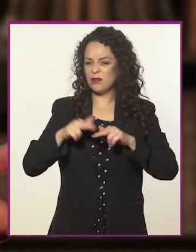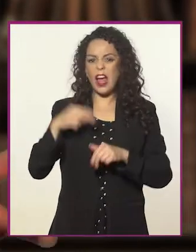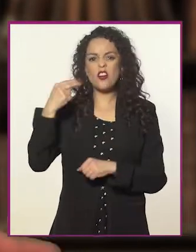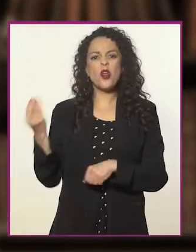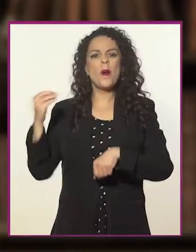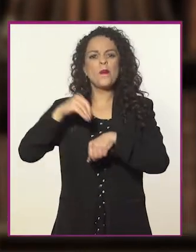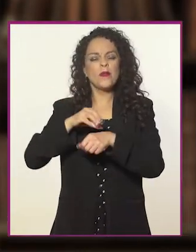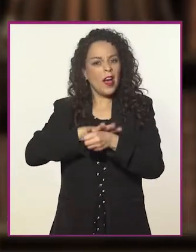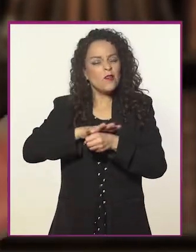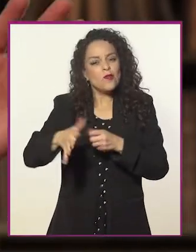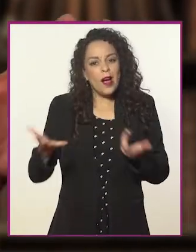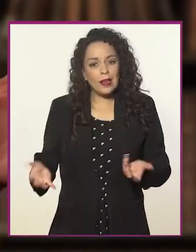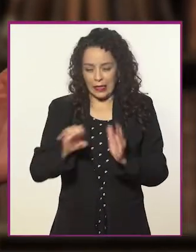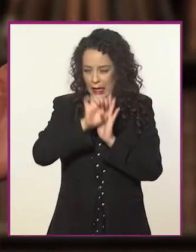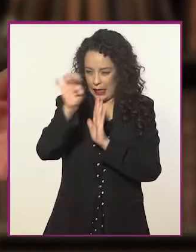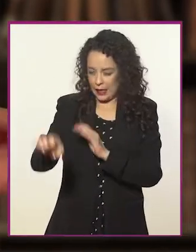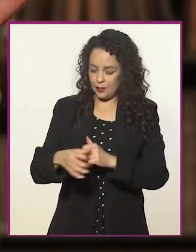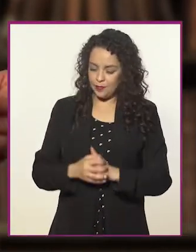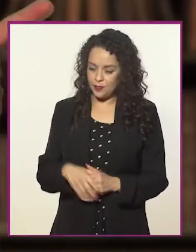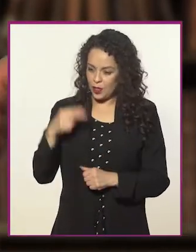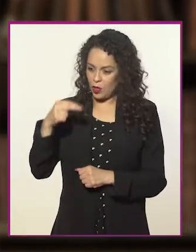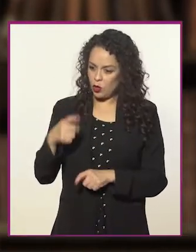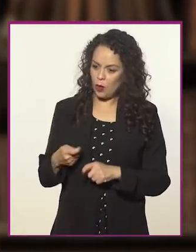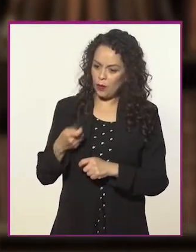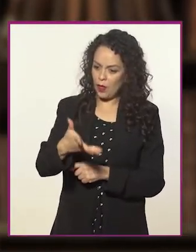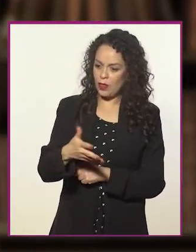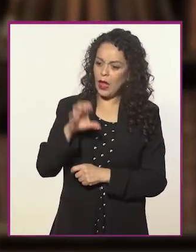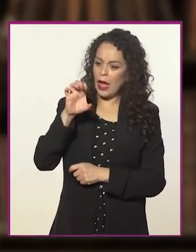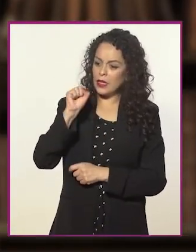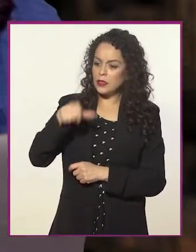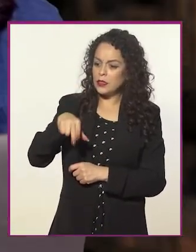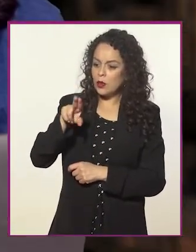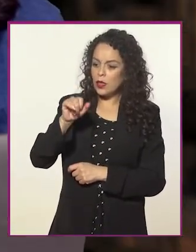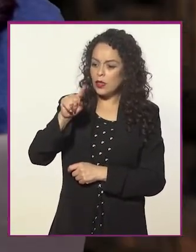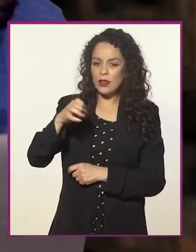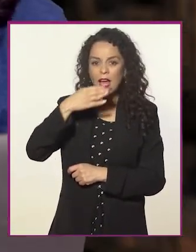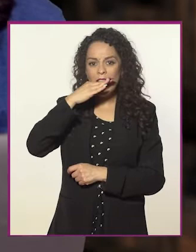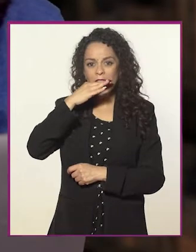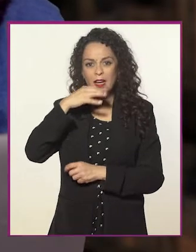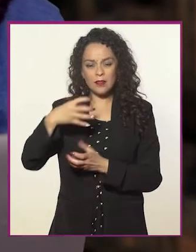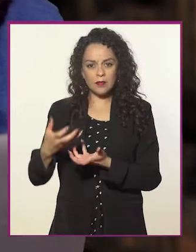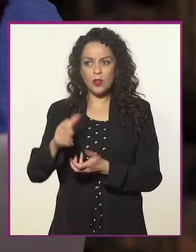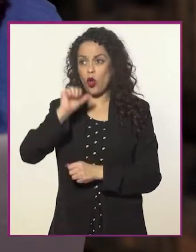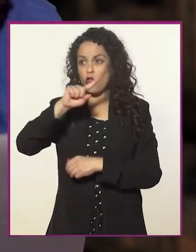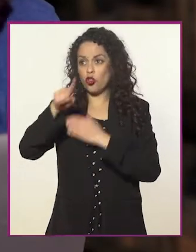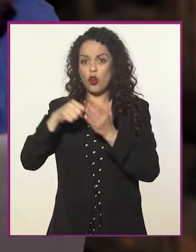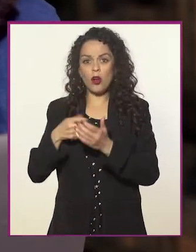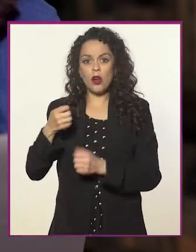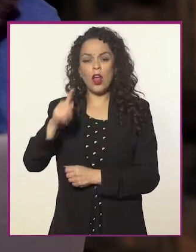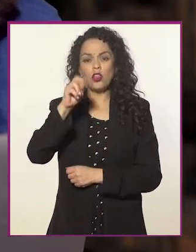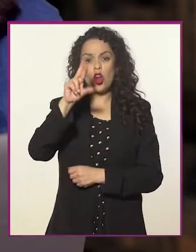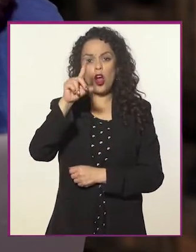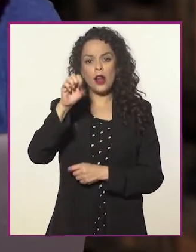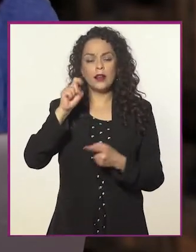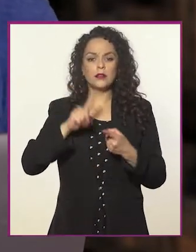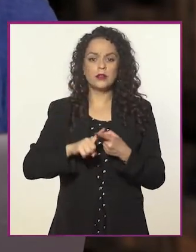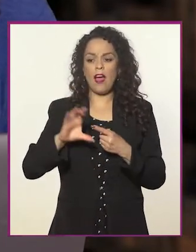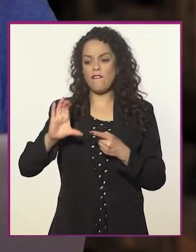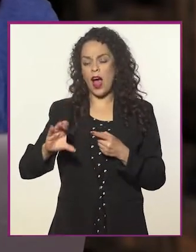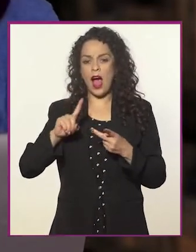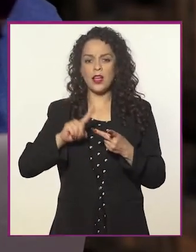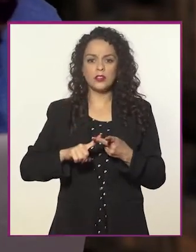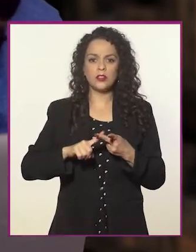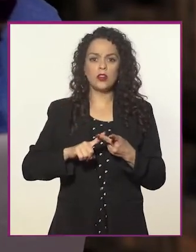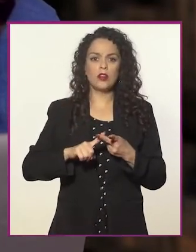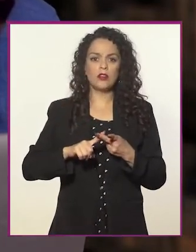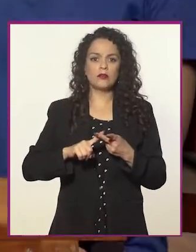le pondrías a las cosas? Por ejemplo, ¿qué nombre le darías a esquite? Pues en otros lugares les llaman troles, elote en vaso,